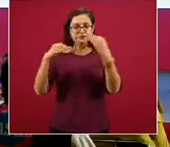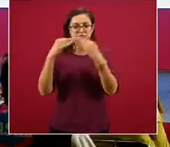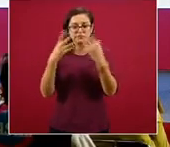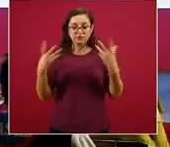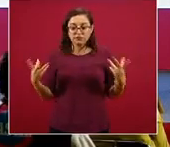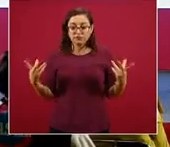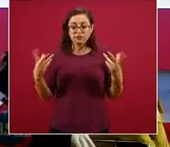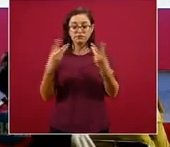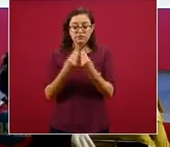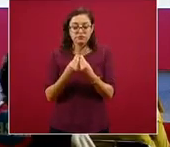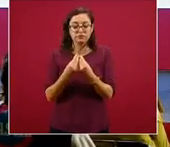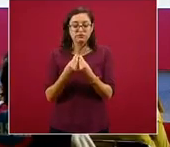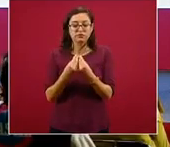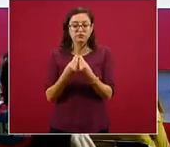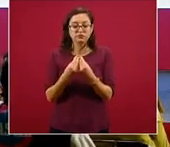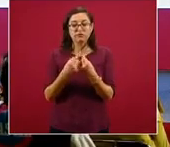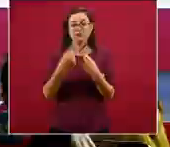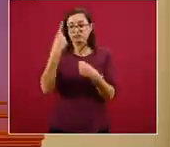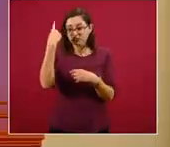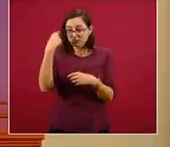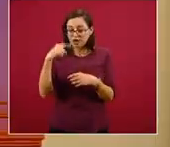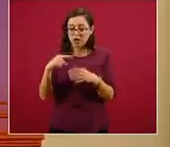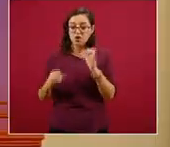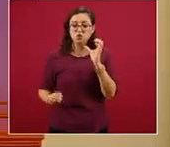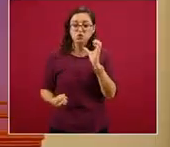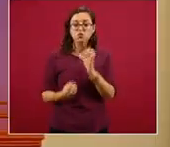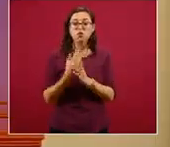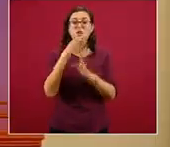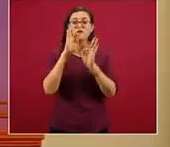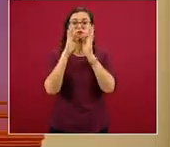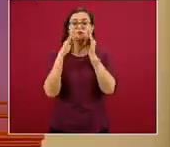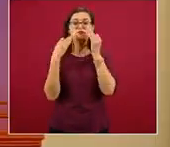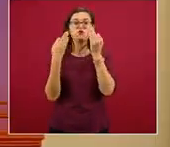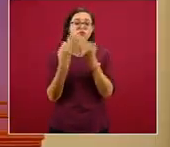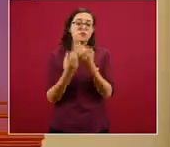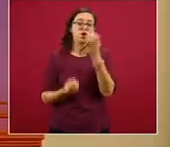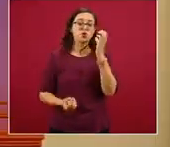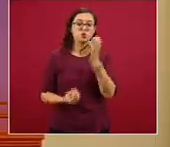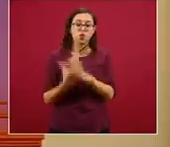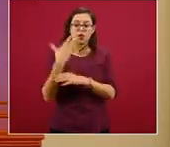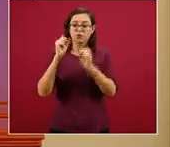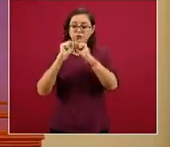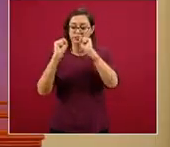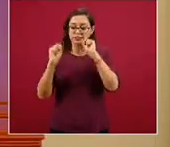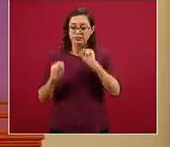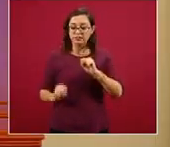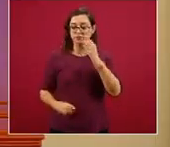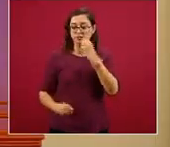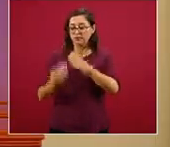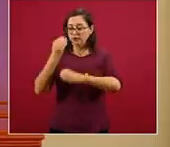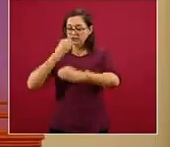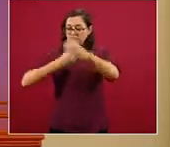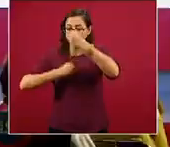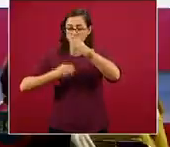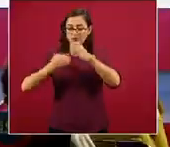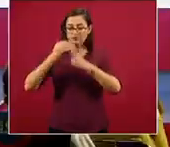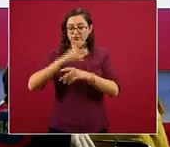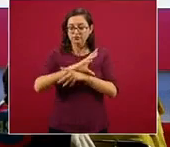interinstitucional, intersecretarial, para la construcción de un nuevo sistema articulado,